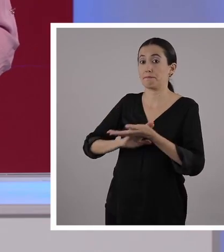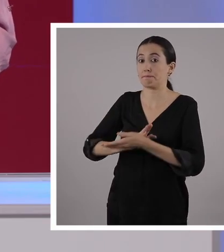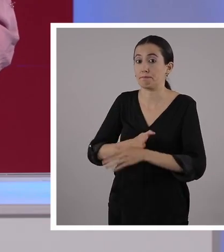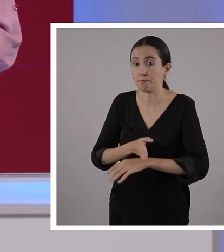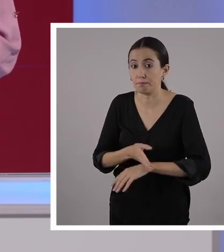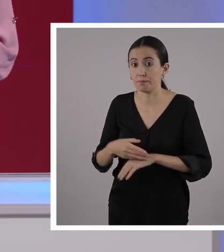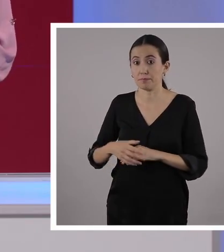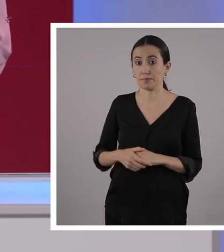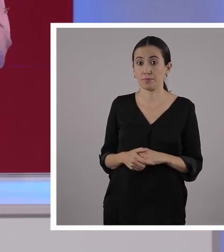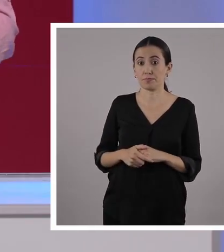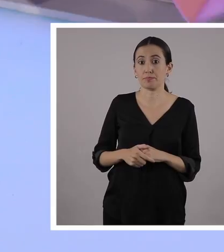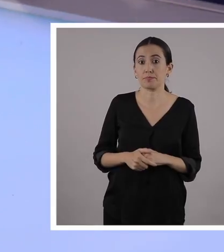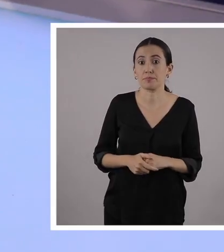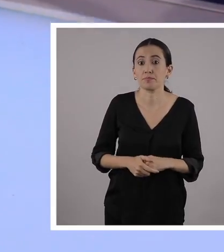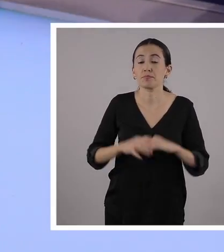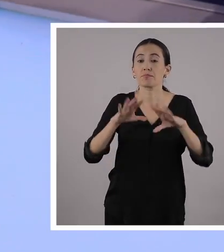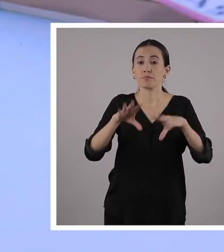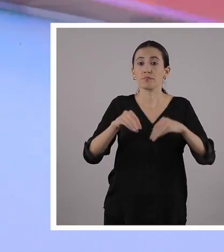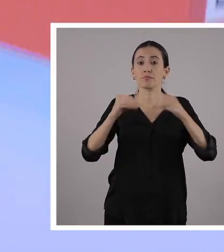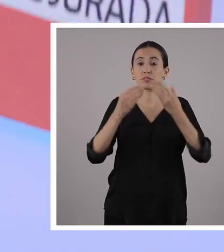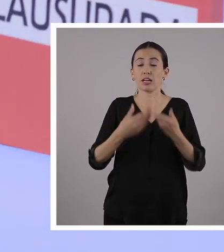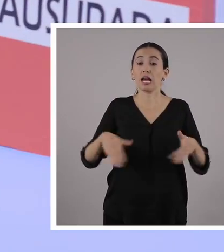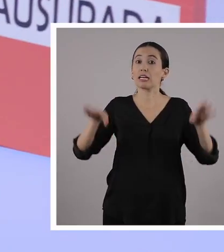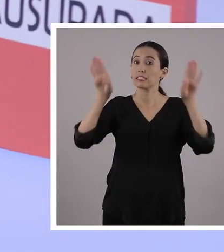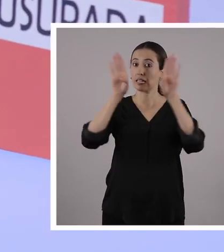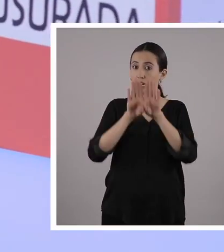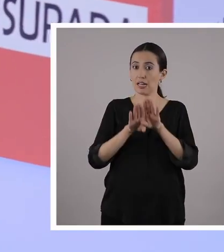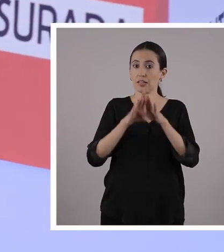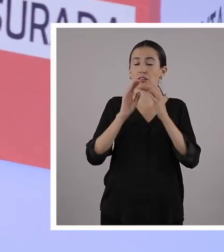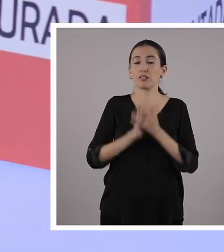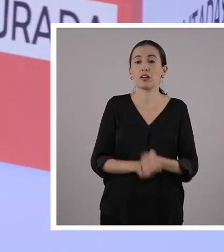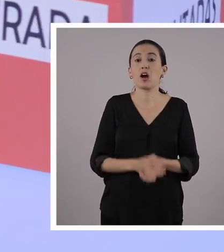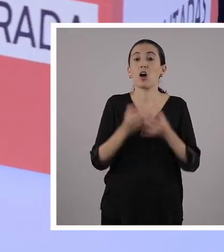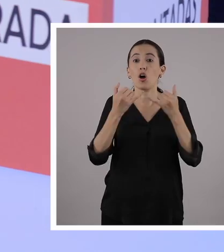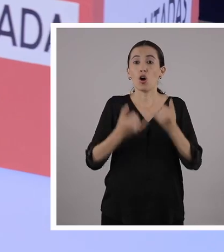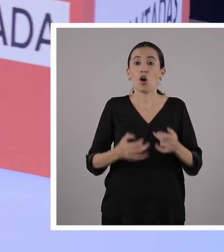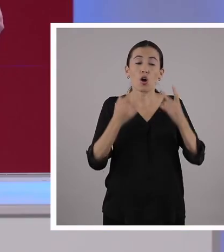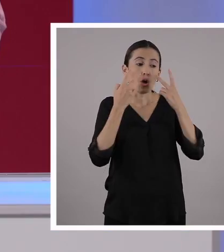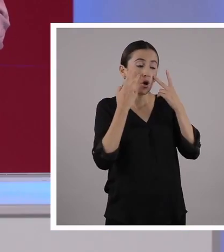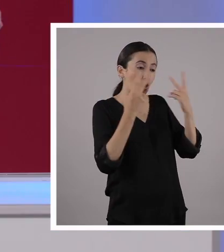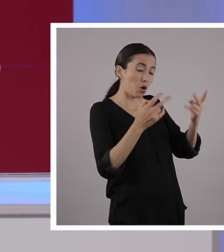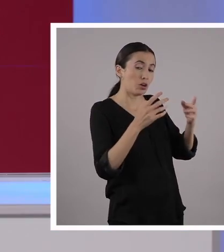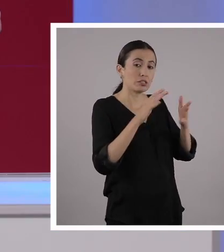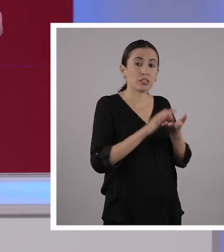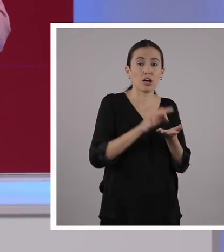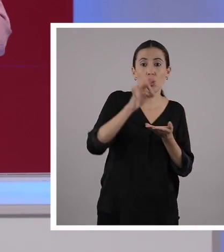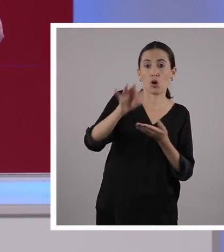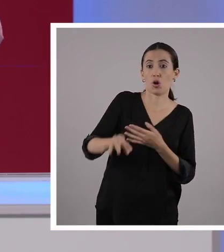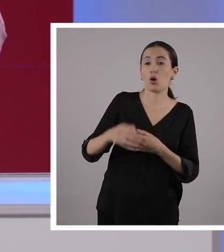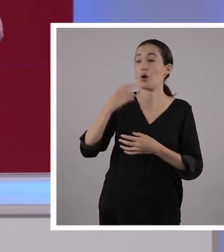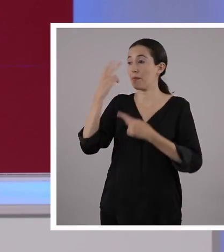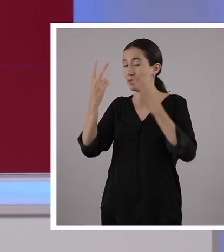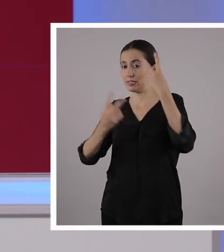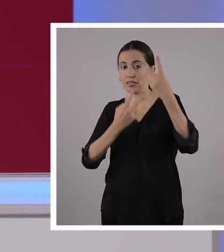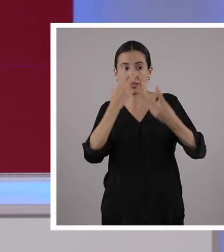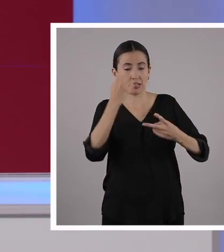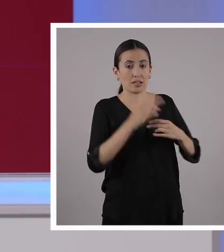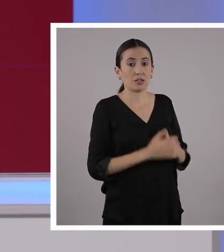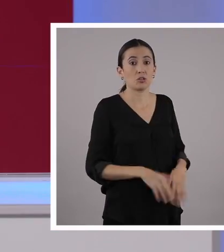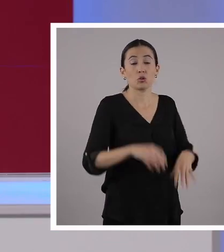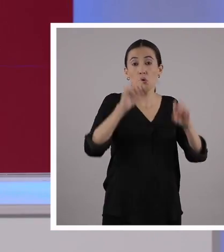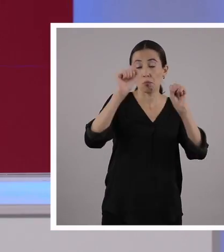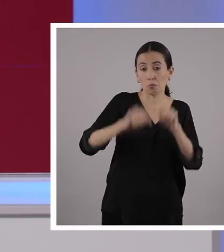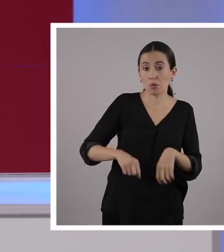muchos años, Esta prisión fue clausurada y hoy solo se lo conoce como un sitio para poder